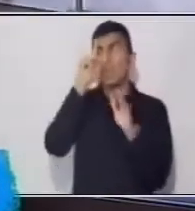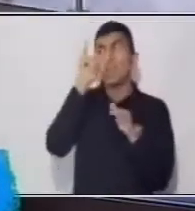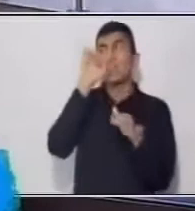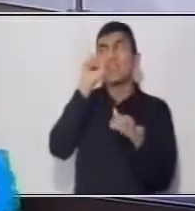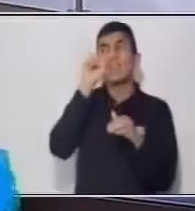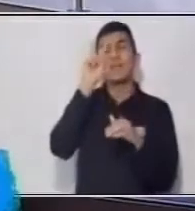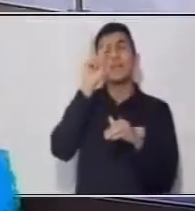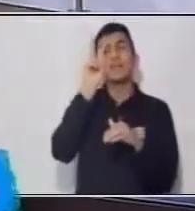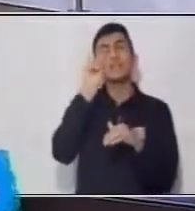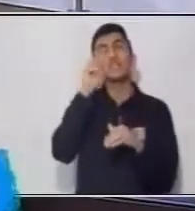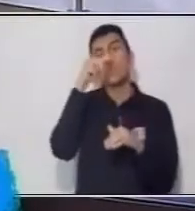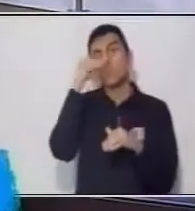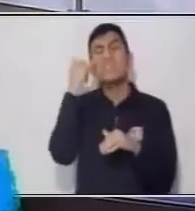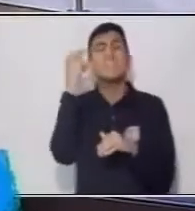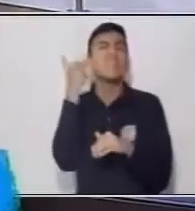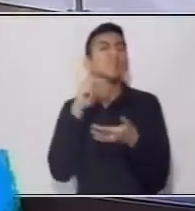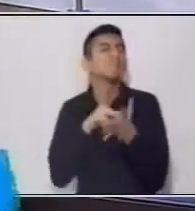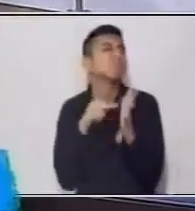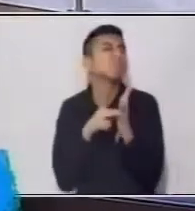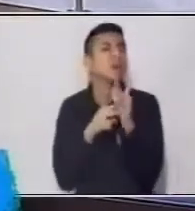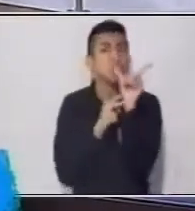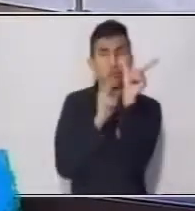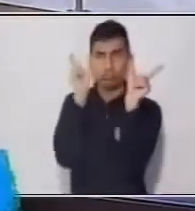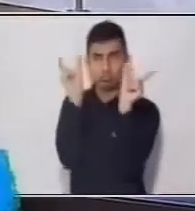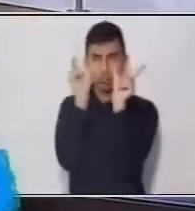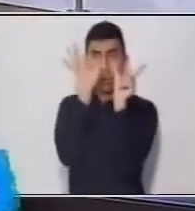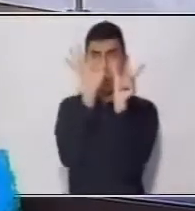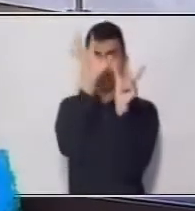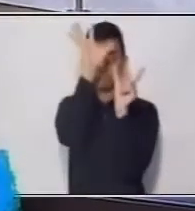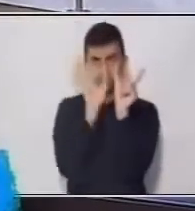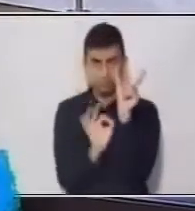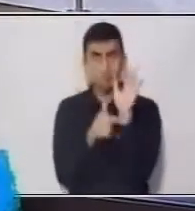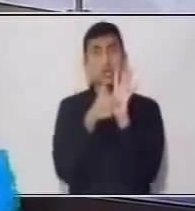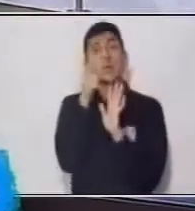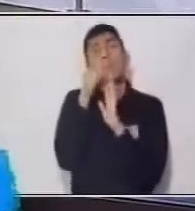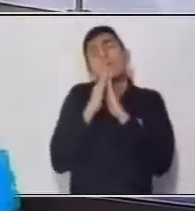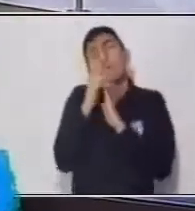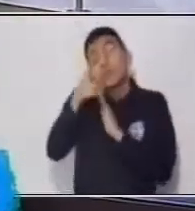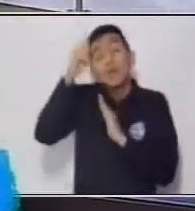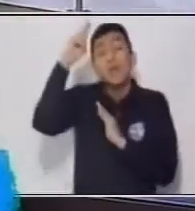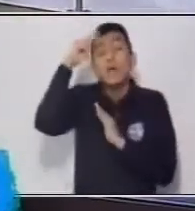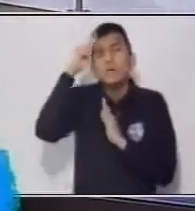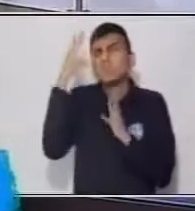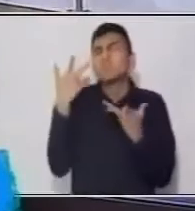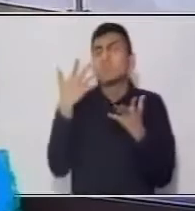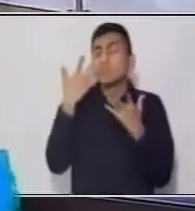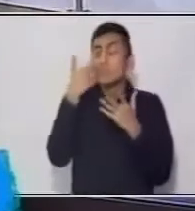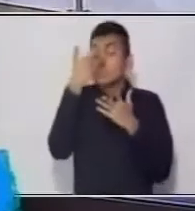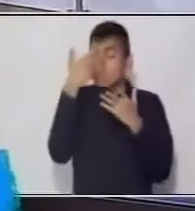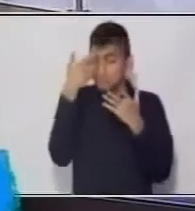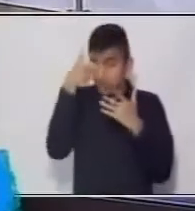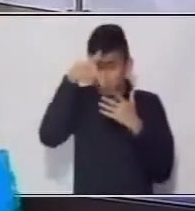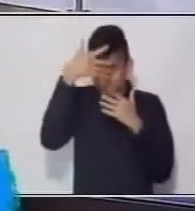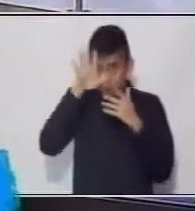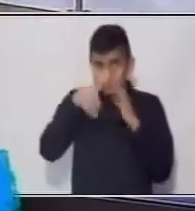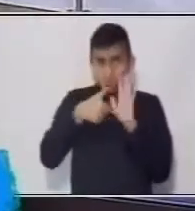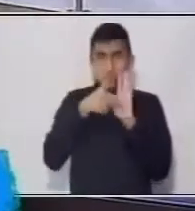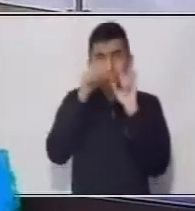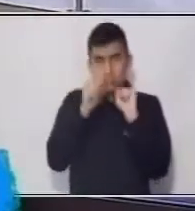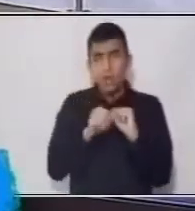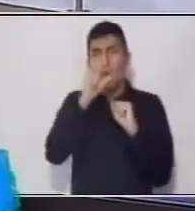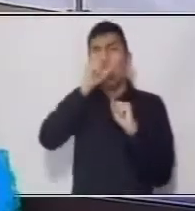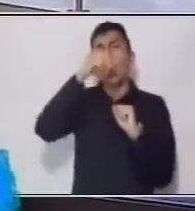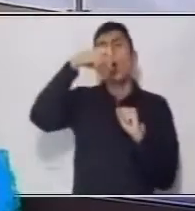verbos y el nexo de unión. Algo que tienes que recordar es que aunque estas sean